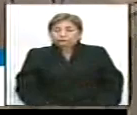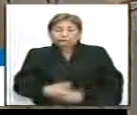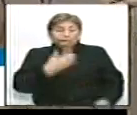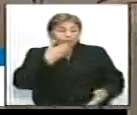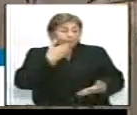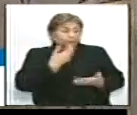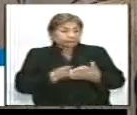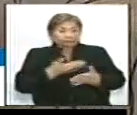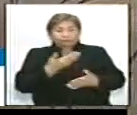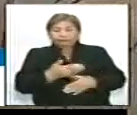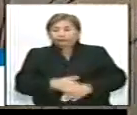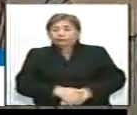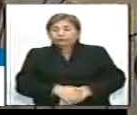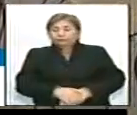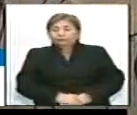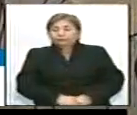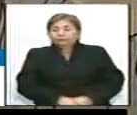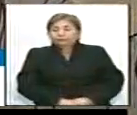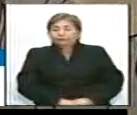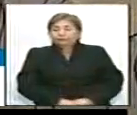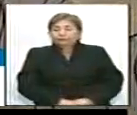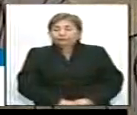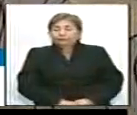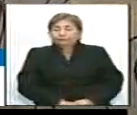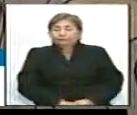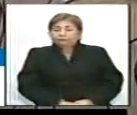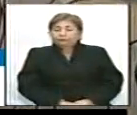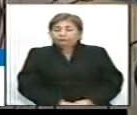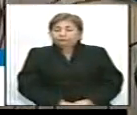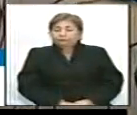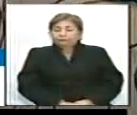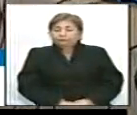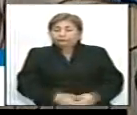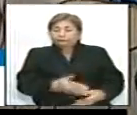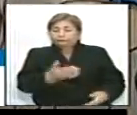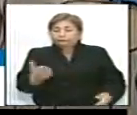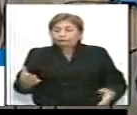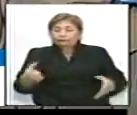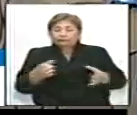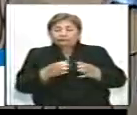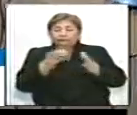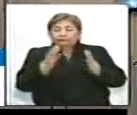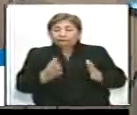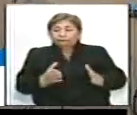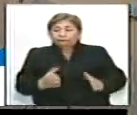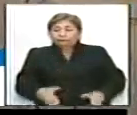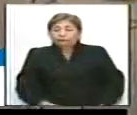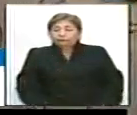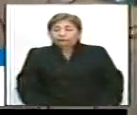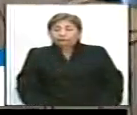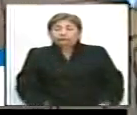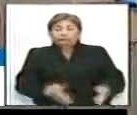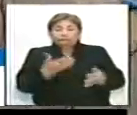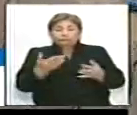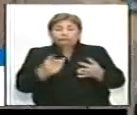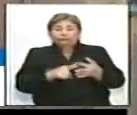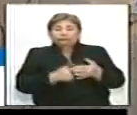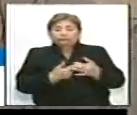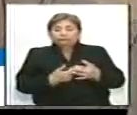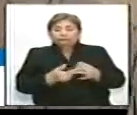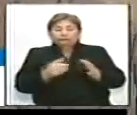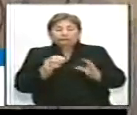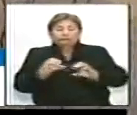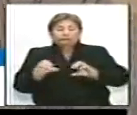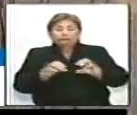Muchas gracias, señor secretario técnico. Señores congresistas, vamos a dar inicio al